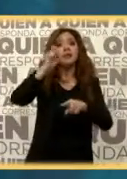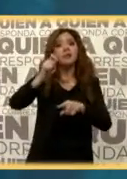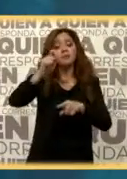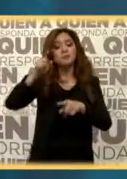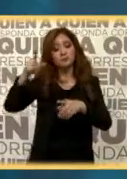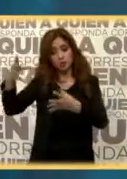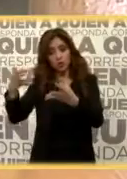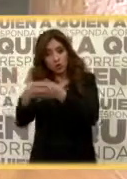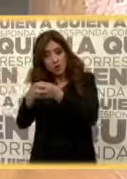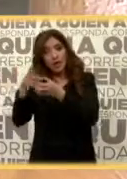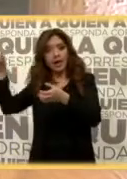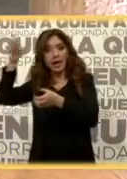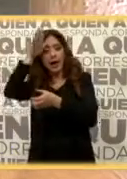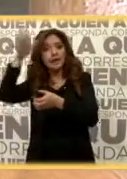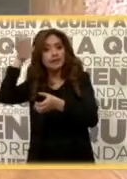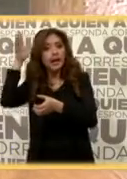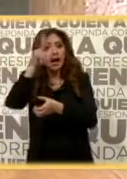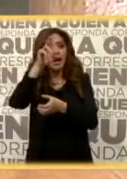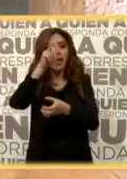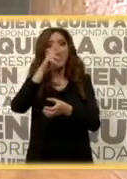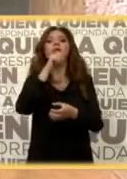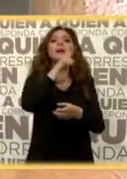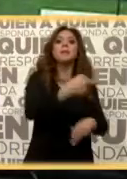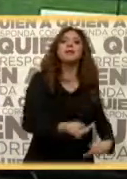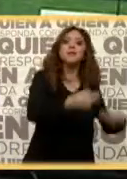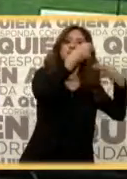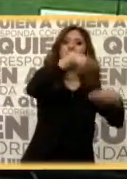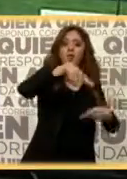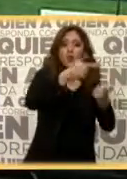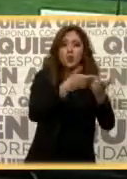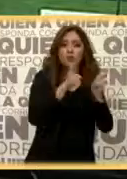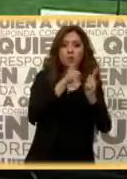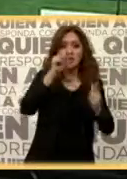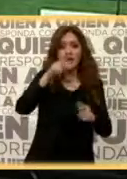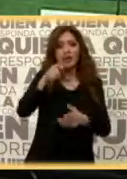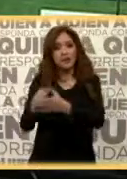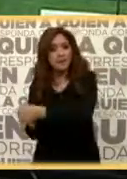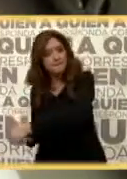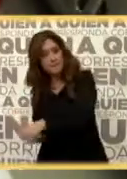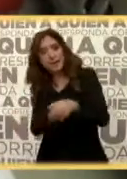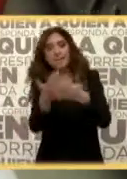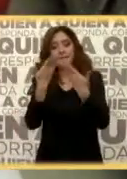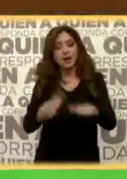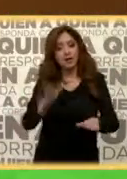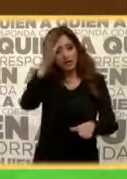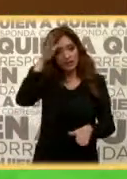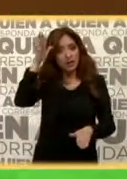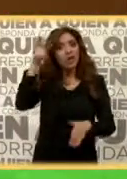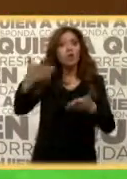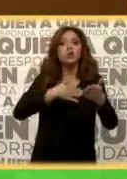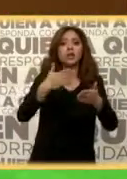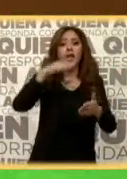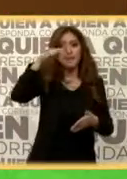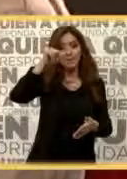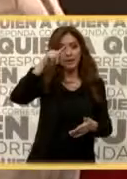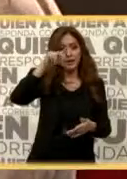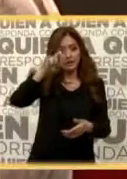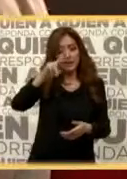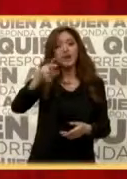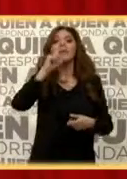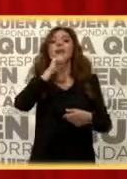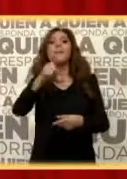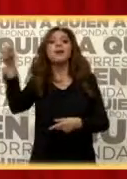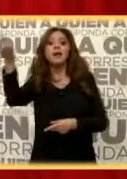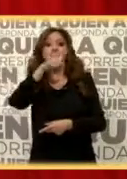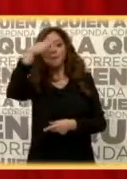diferentes producciones de TV Azteca y empresas de Grupo Salinas, como el Golfito de Banco Azteca, la cocina de MasterChef, así como el escenario de